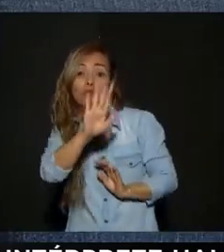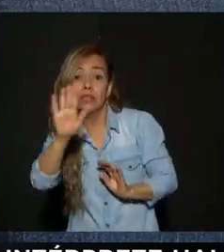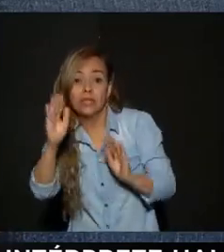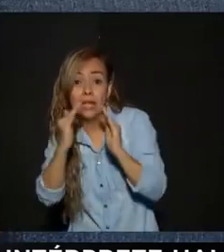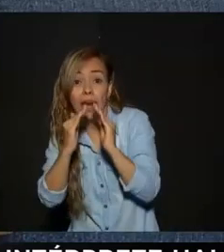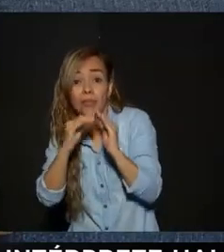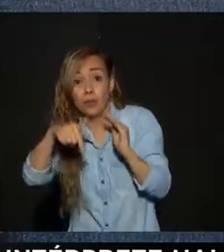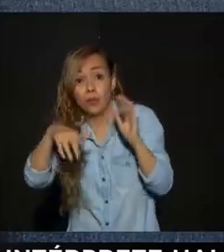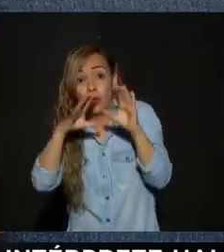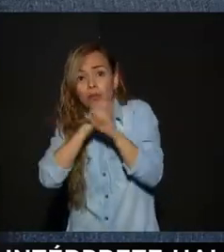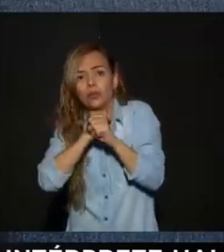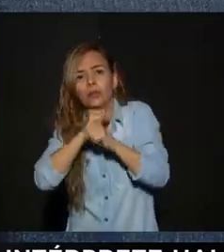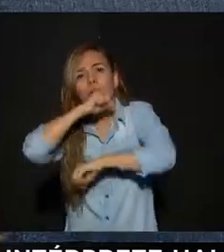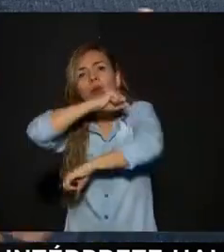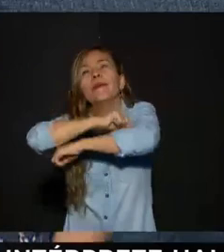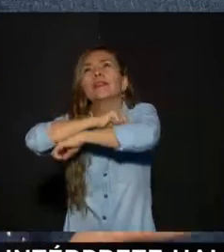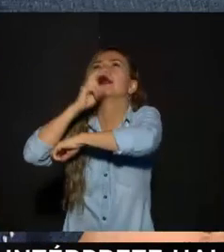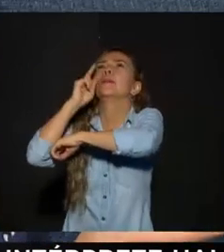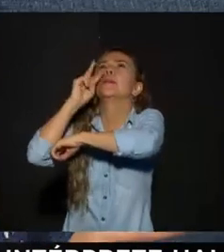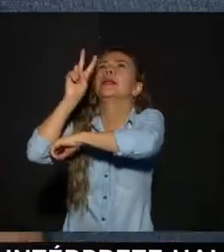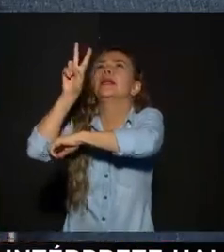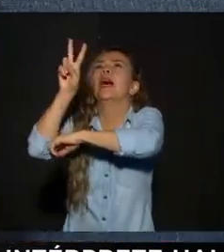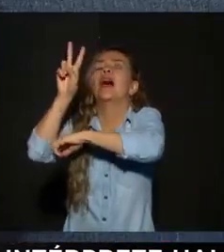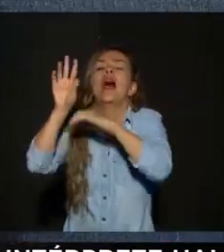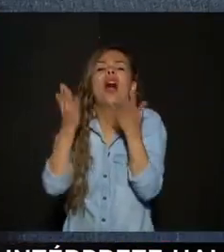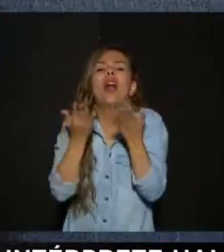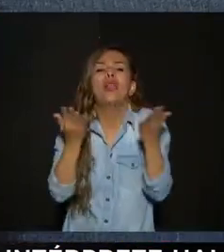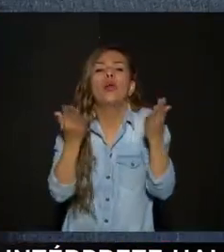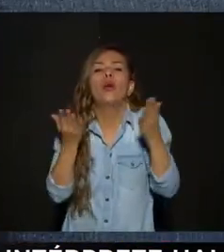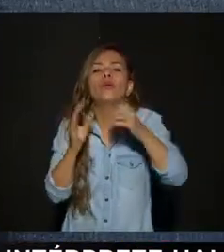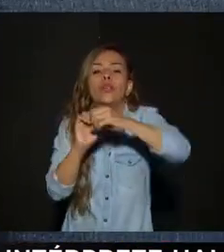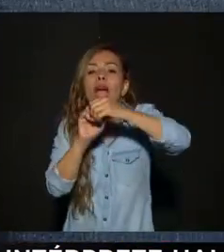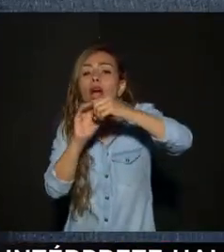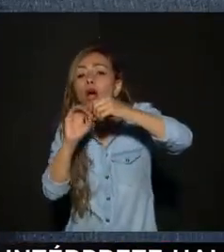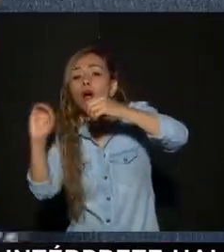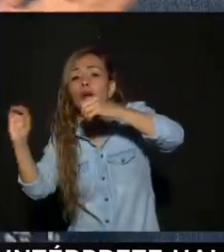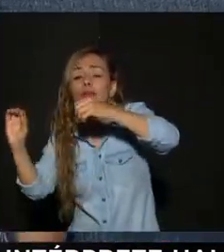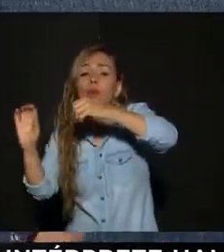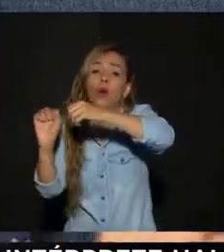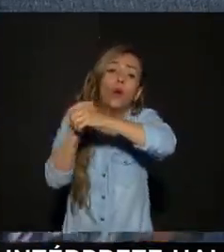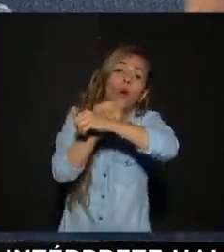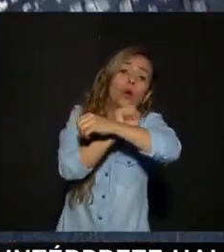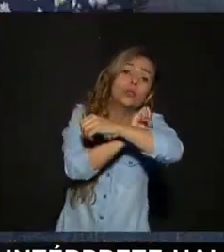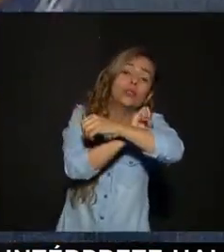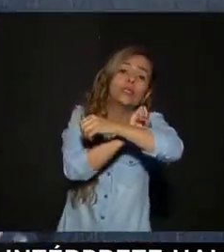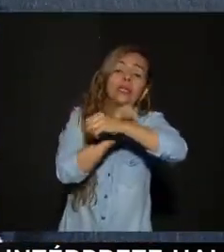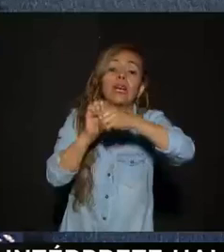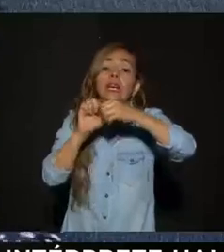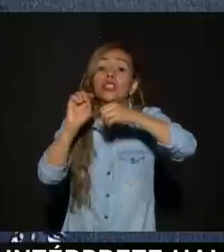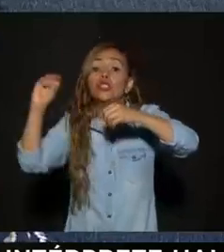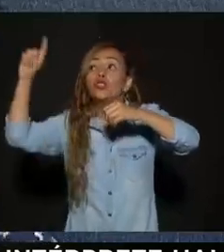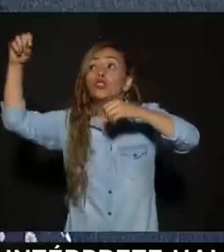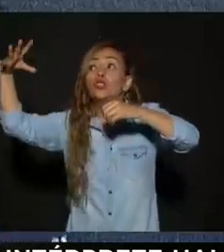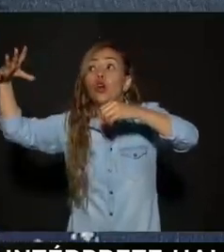hacia qué lado están observando. ¿Están mirando hacia el oriente o están mirando hacia el occidente? Hacia el oriente es por donde sale el